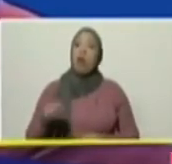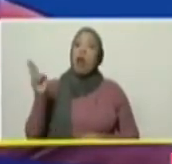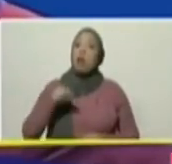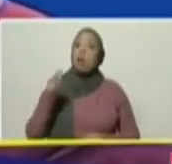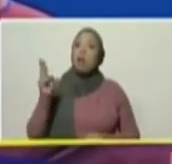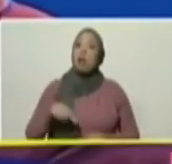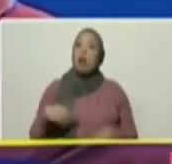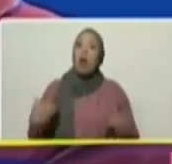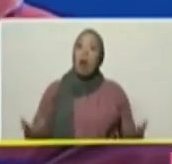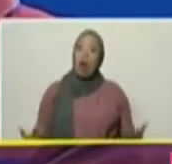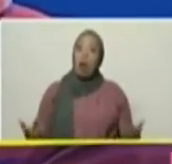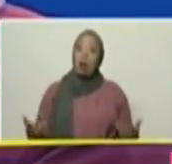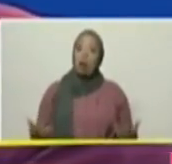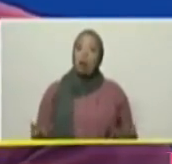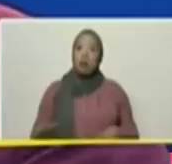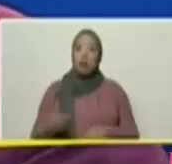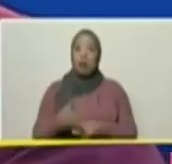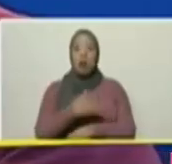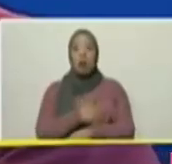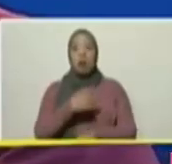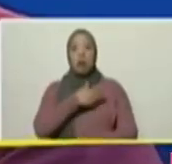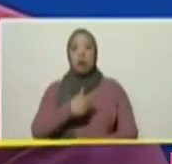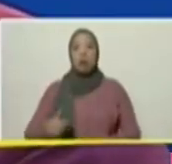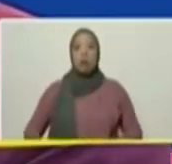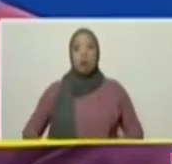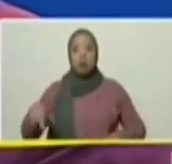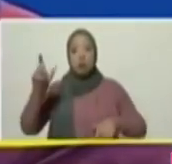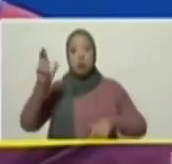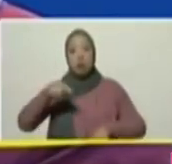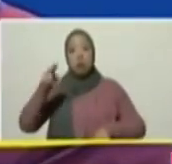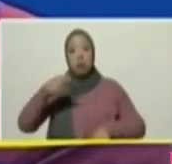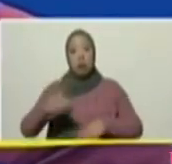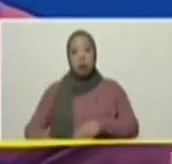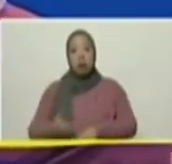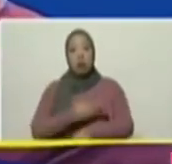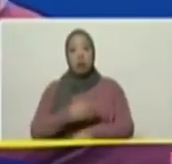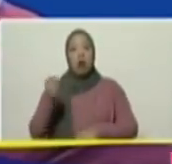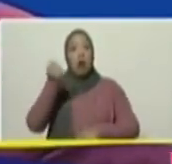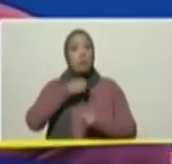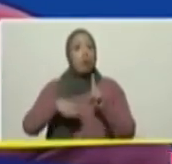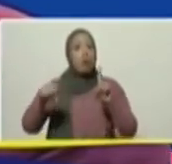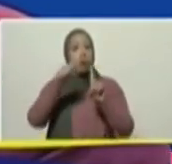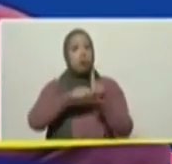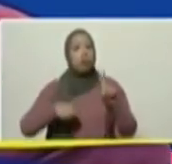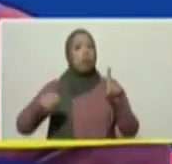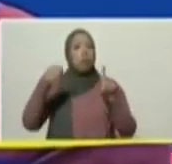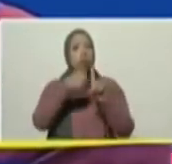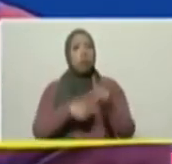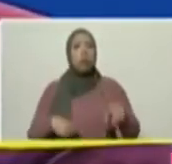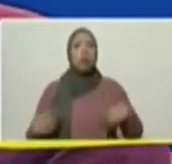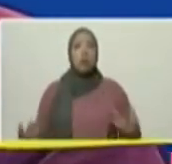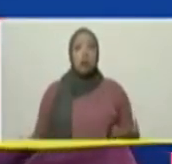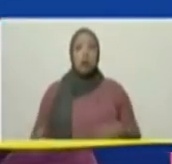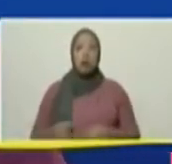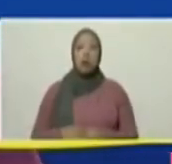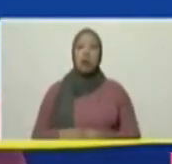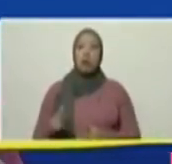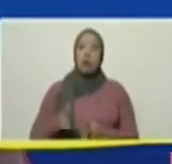Nunca en mi país han encarcelado a los que les quitaron los ojos a los jóvenes que salieron a protestar hace 3 años atrás.